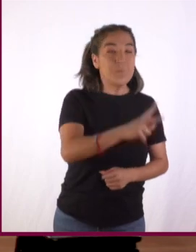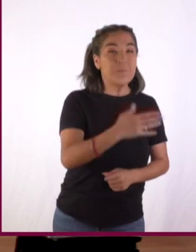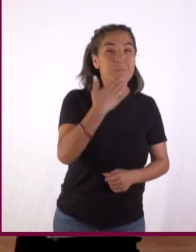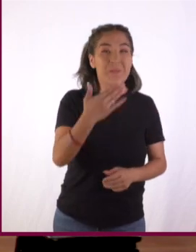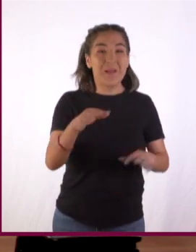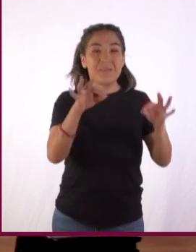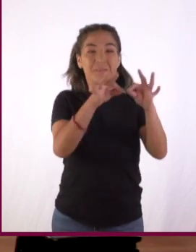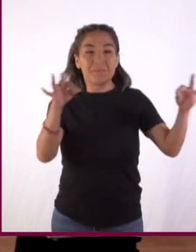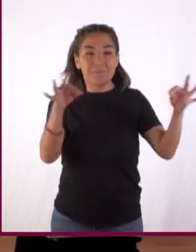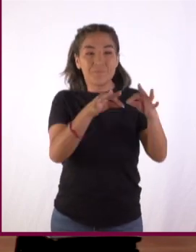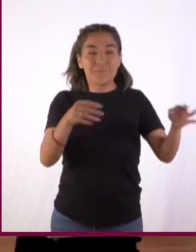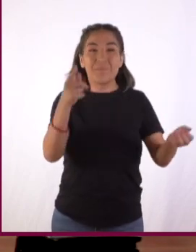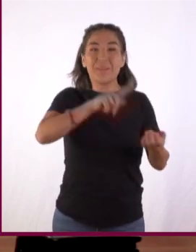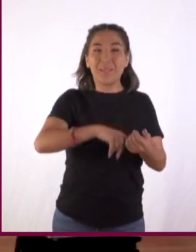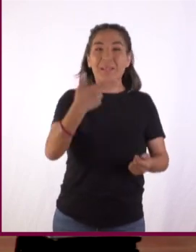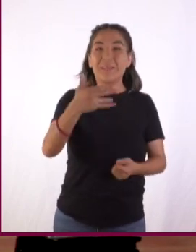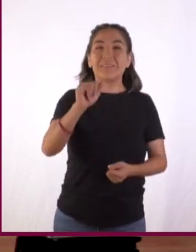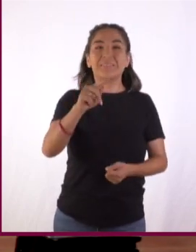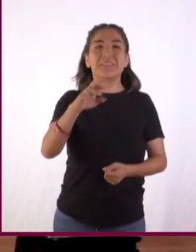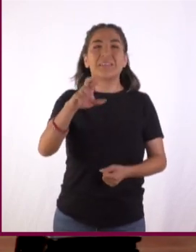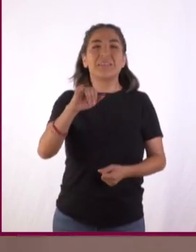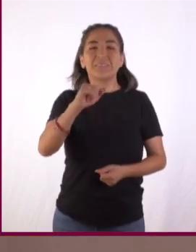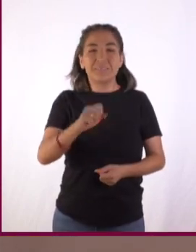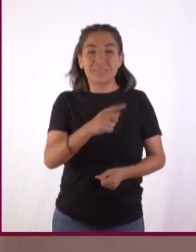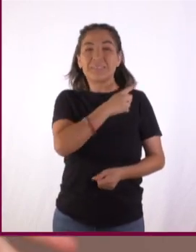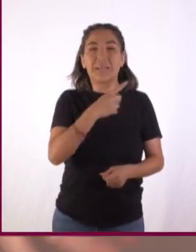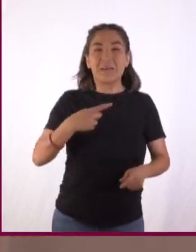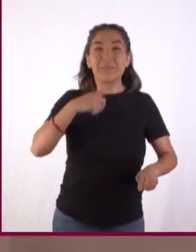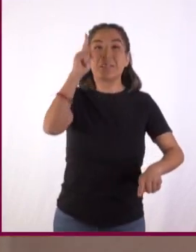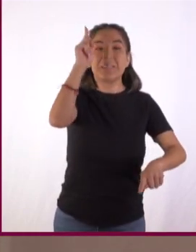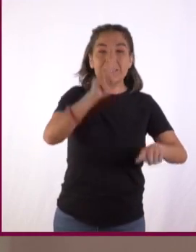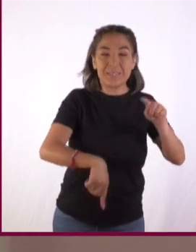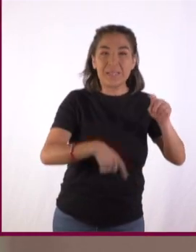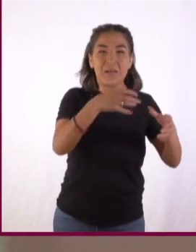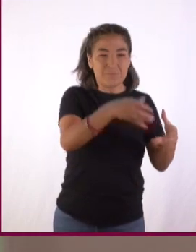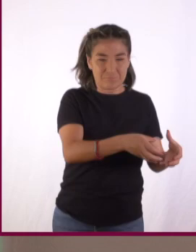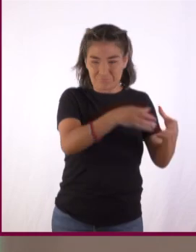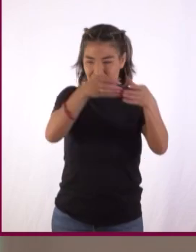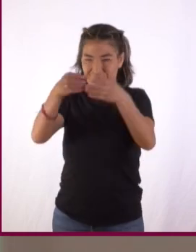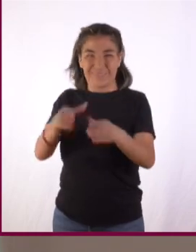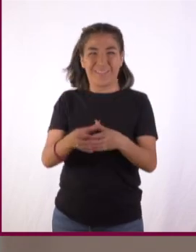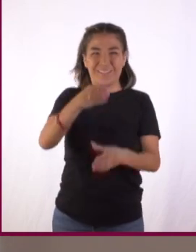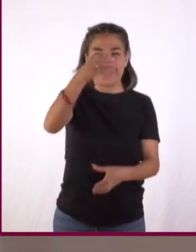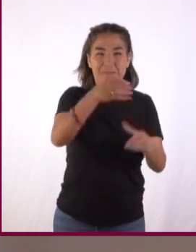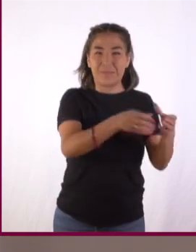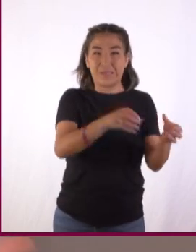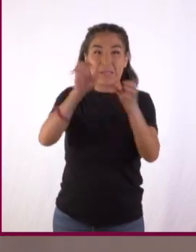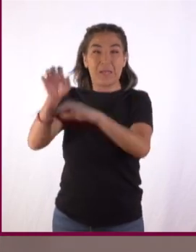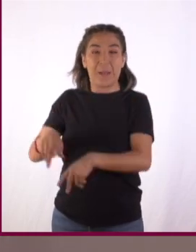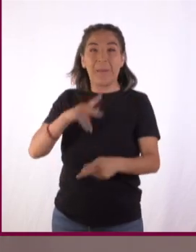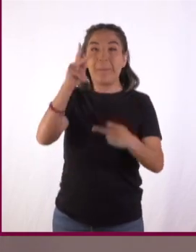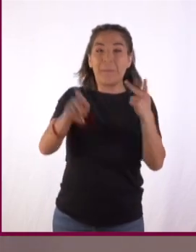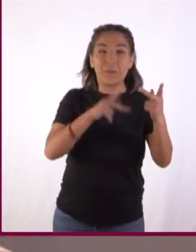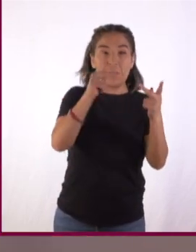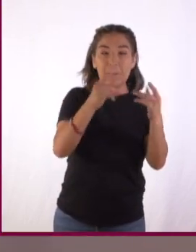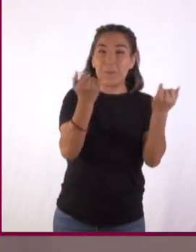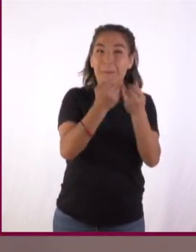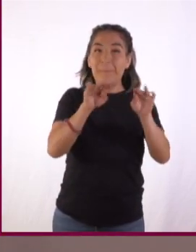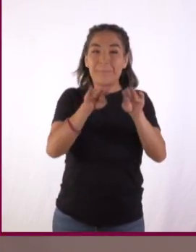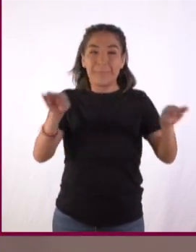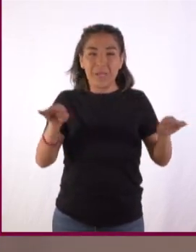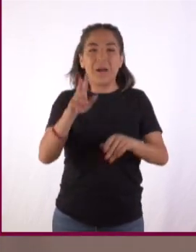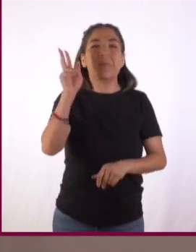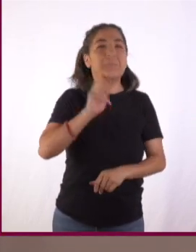Para corroborar si nuestra banda elástica presenta histéresis, vamos a quitar los objetos y veremos si la base de la cubeta coincide con las